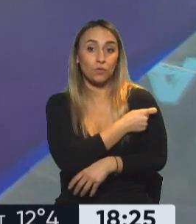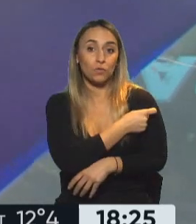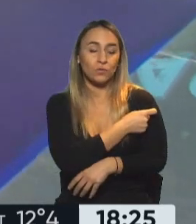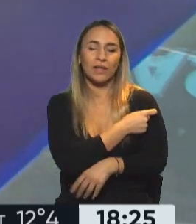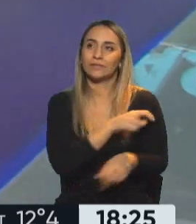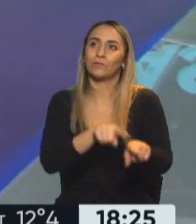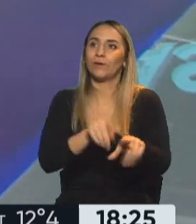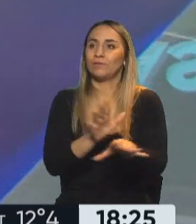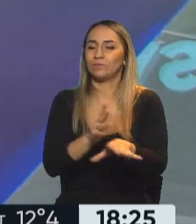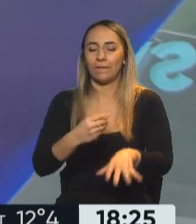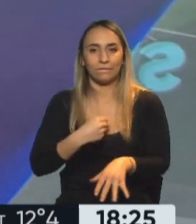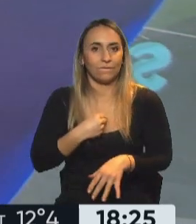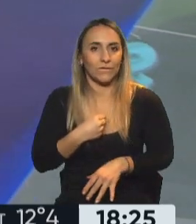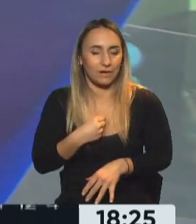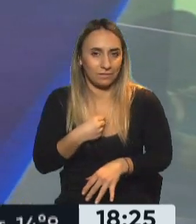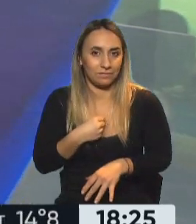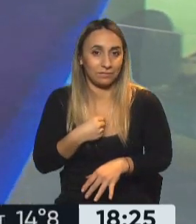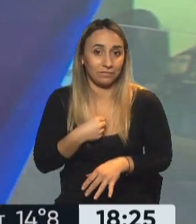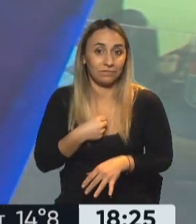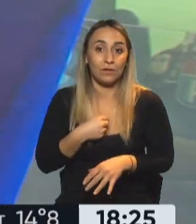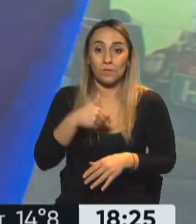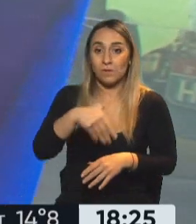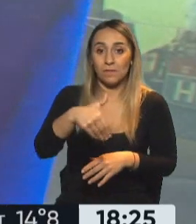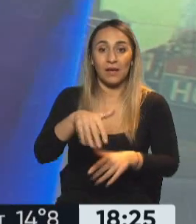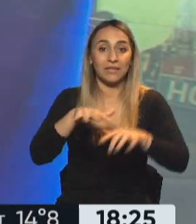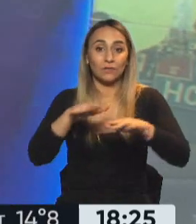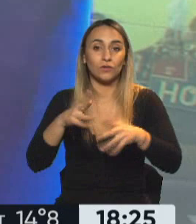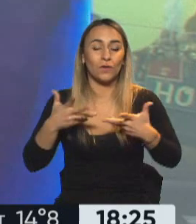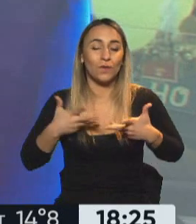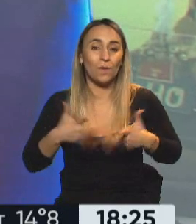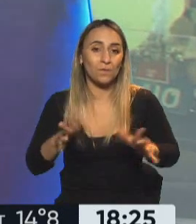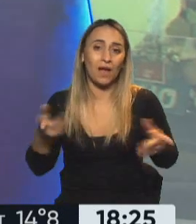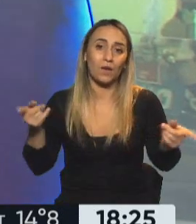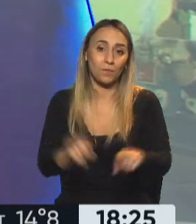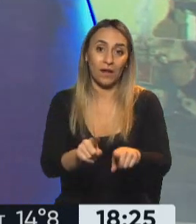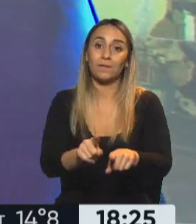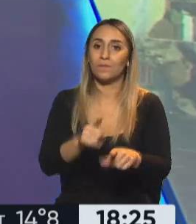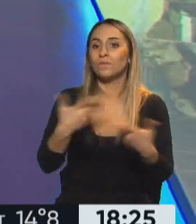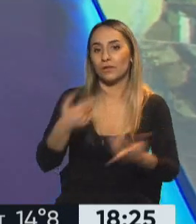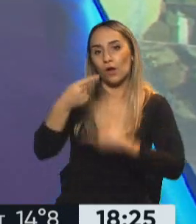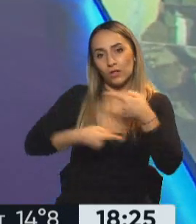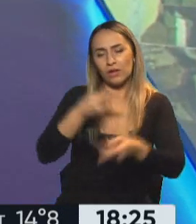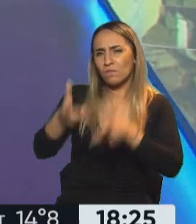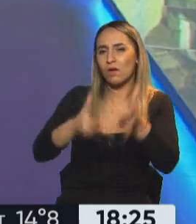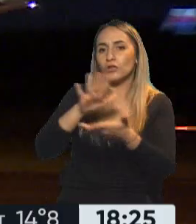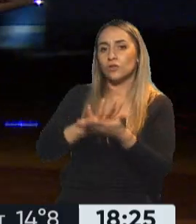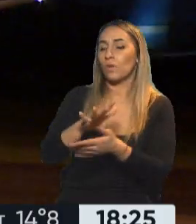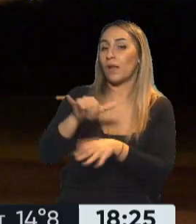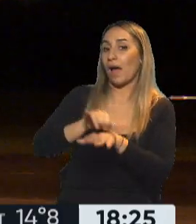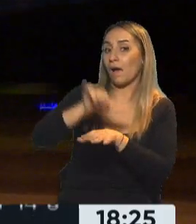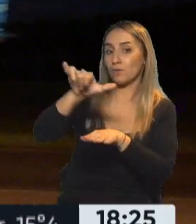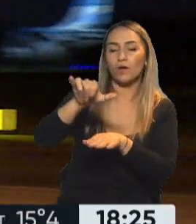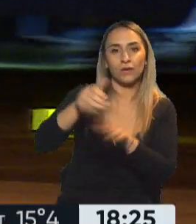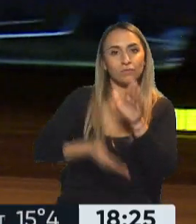la esperanza, representa el pase a una nueva normalidad. Y vamos a seguir hablando de aviones que parten justamente